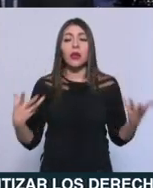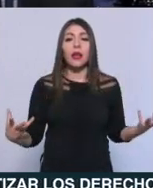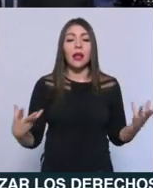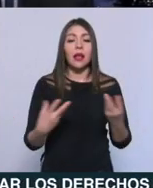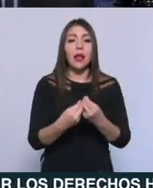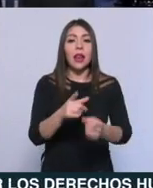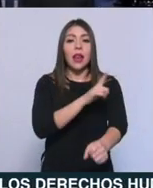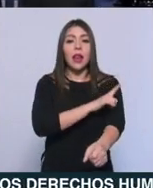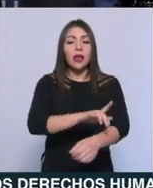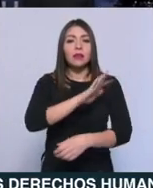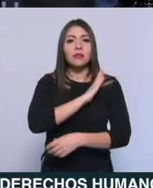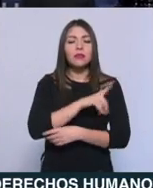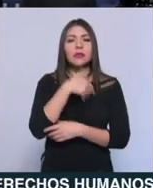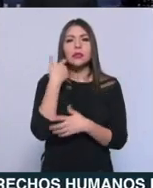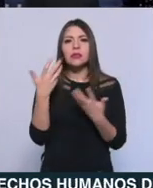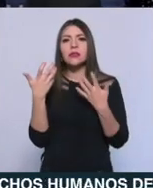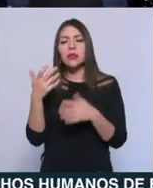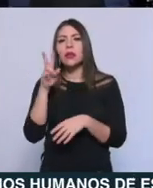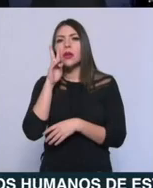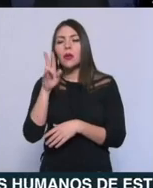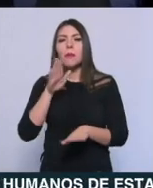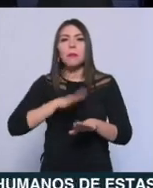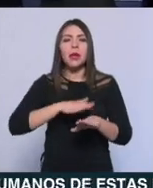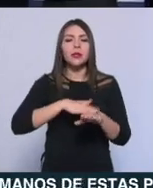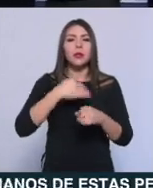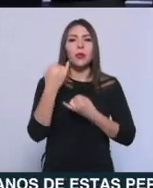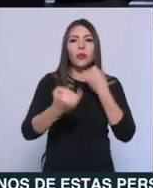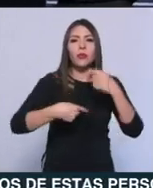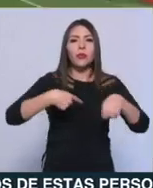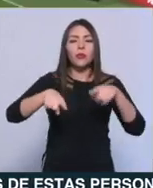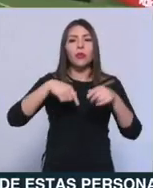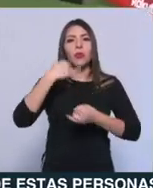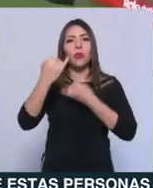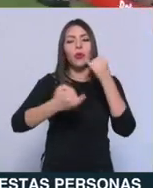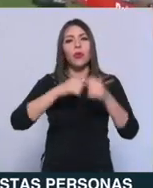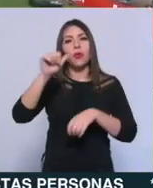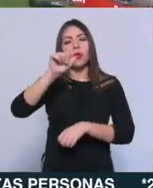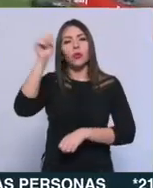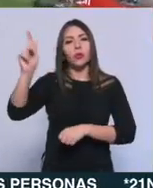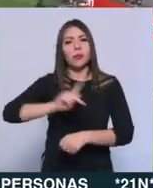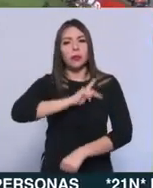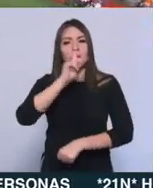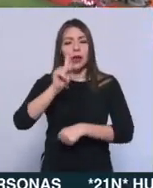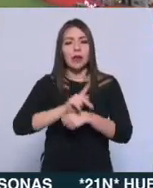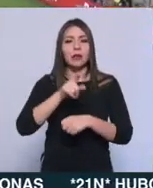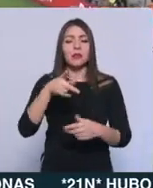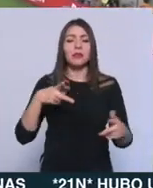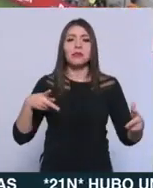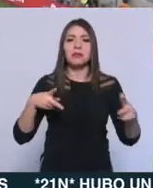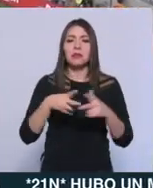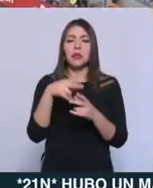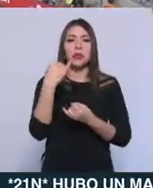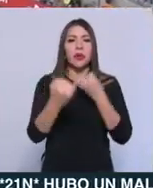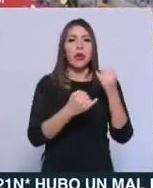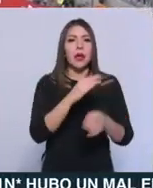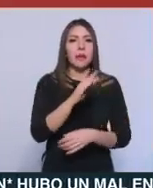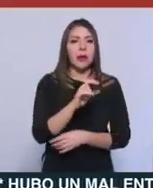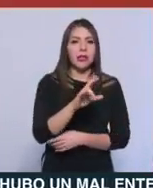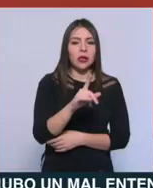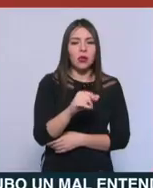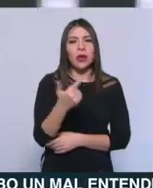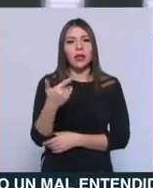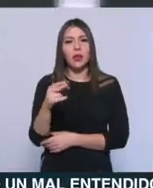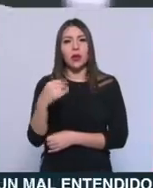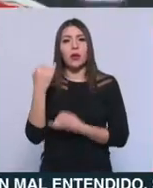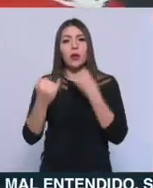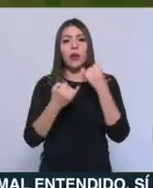Española, seguirán buscando que algunos partidos del balompié ibérico se jueguen en el extranjero. La Liga suspendió el encuentro entre el Girona y el Barcelona, que se jugaría en Miami, ya